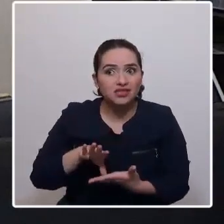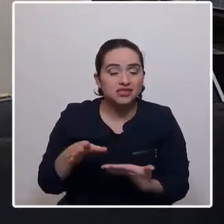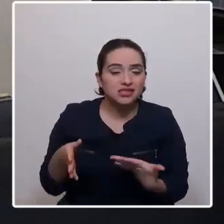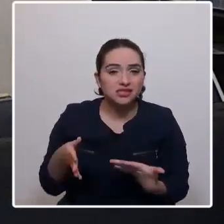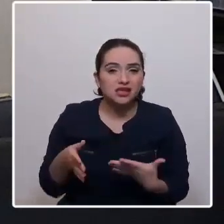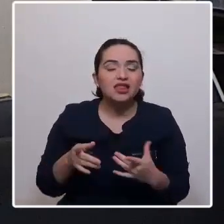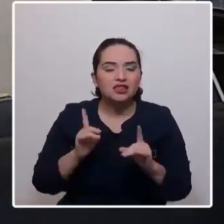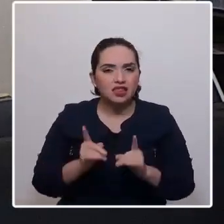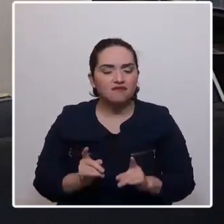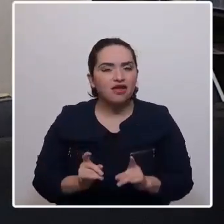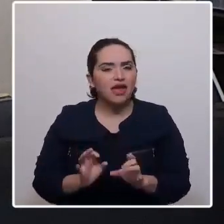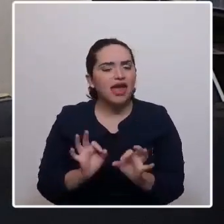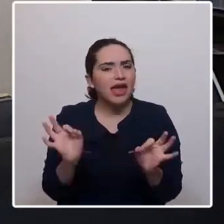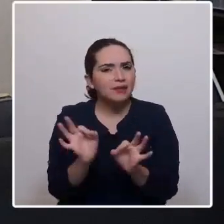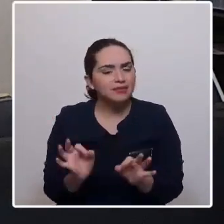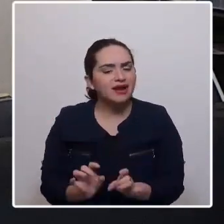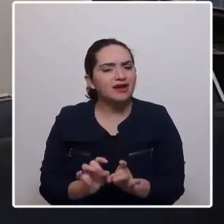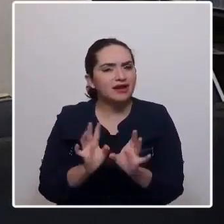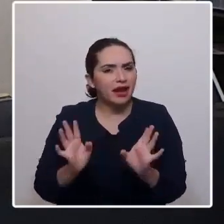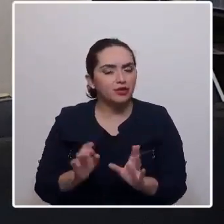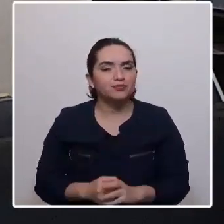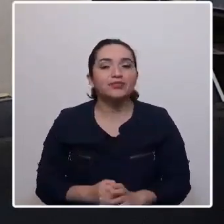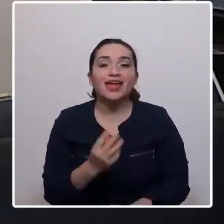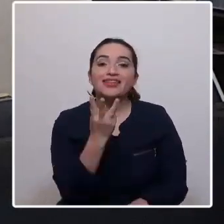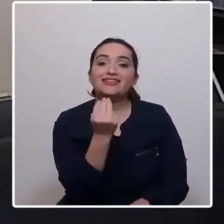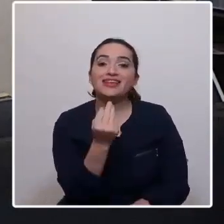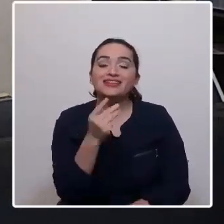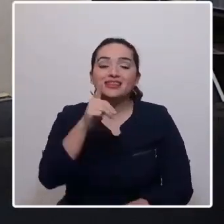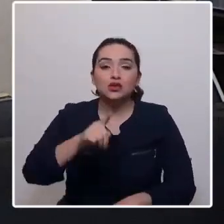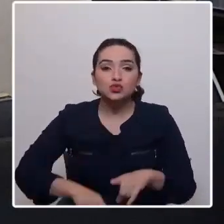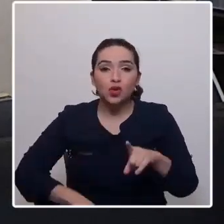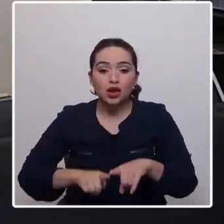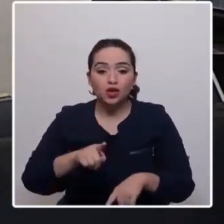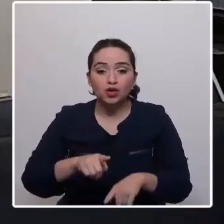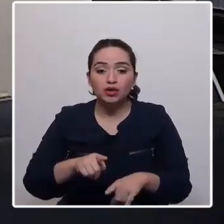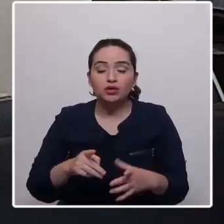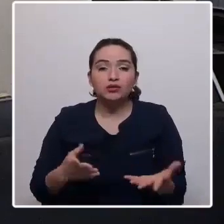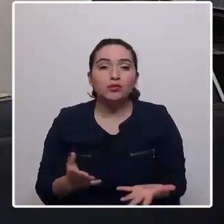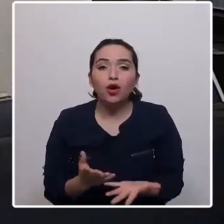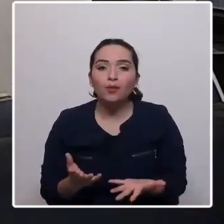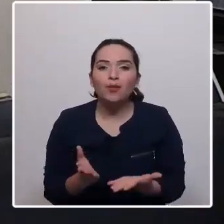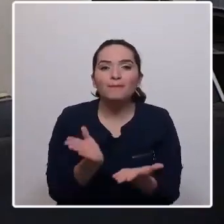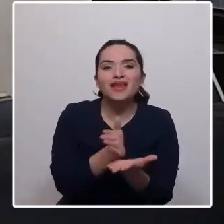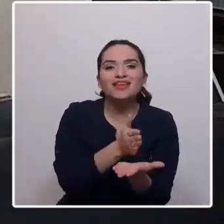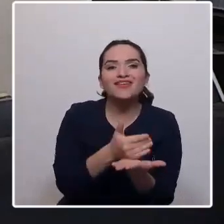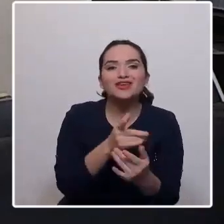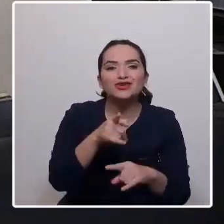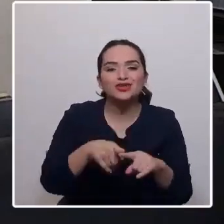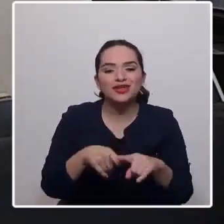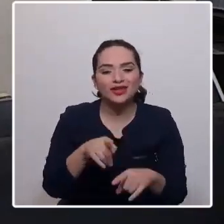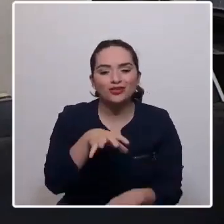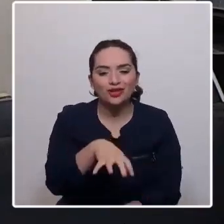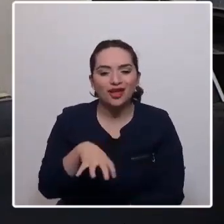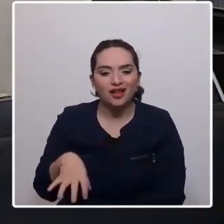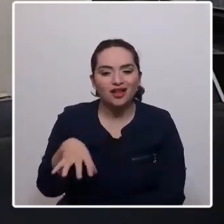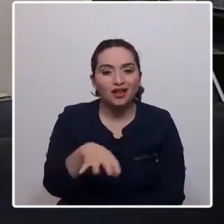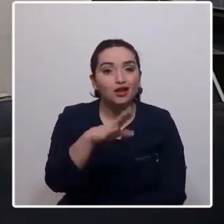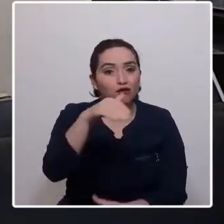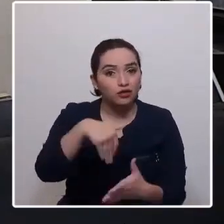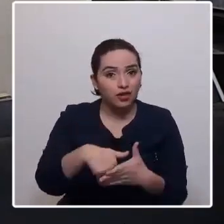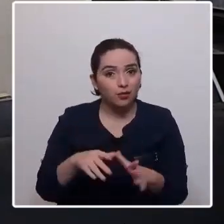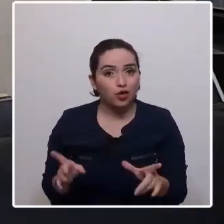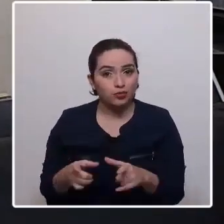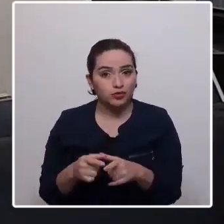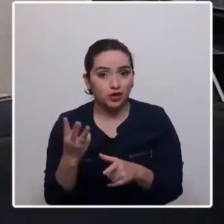más, ¿ya? En la 13, restaurar los suelos. También eso lo vamos a hacer a través de instrumentos de planificación territorial. No olviden lo que votamos en la comisión número